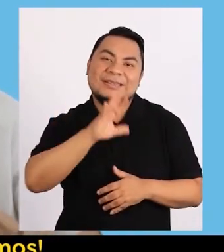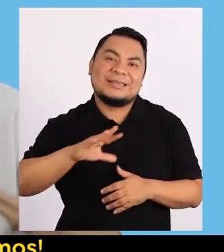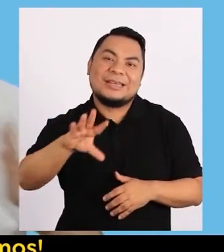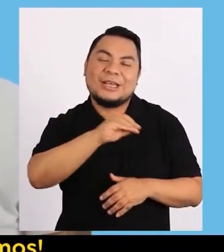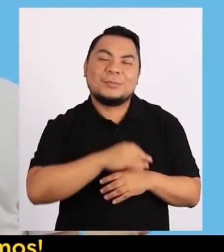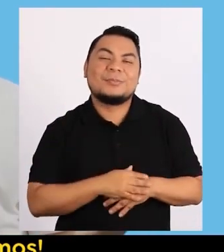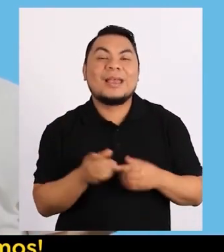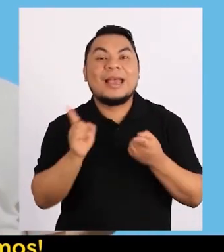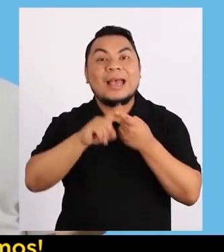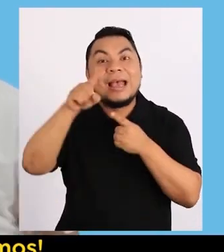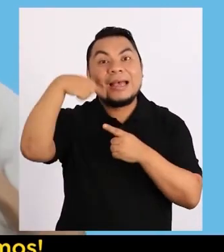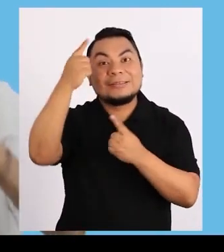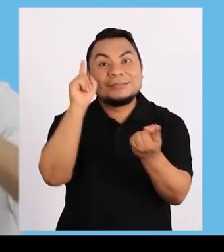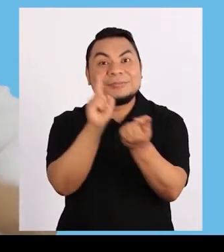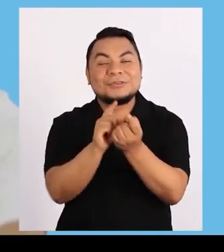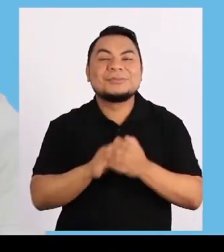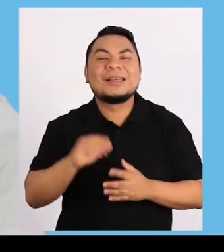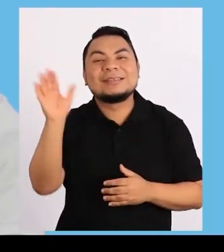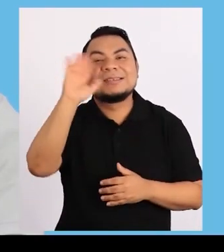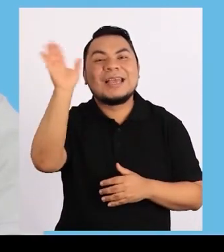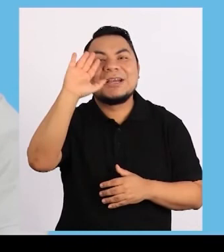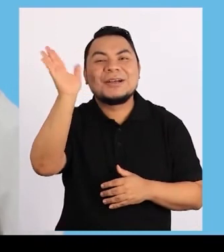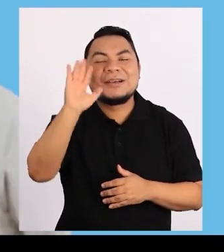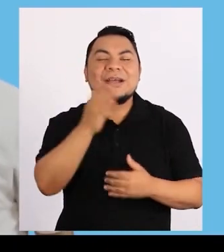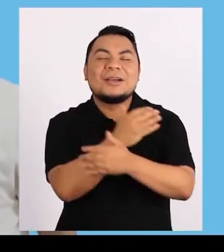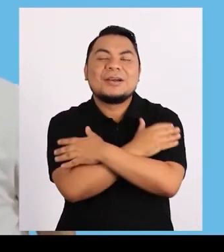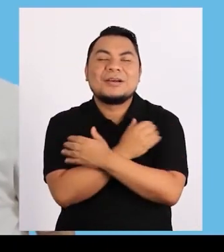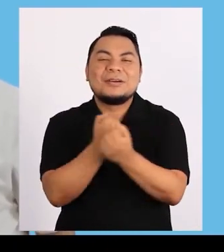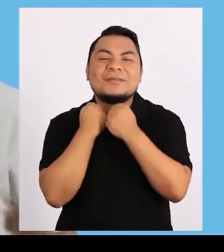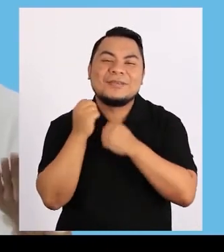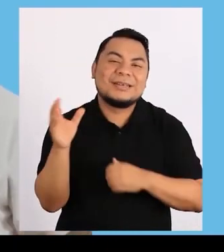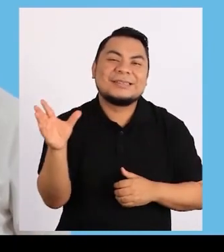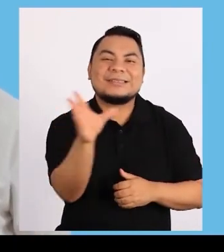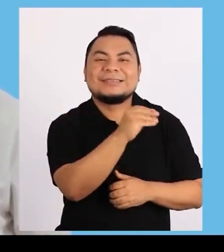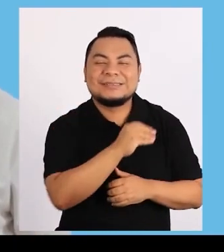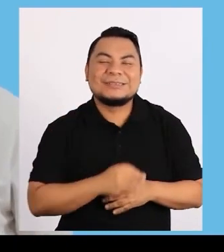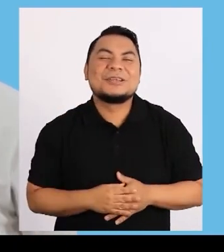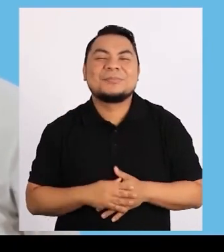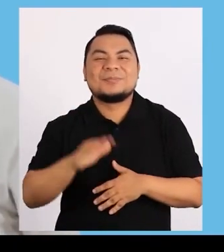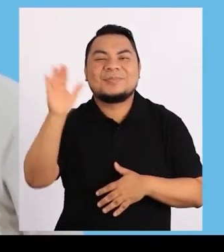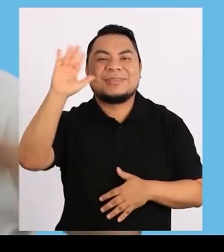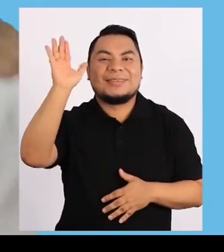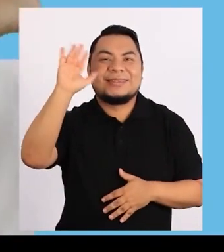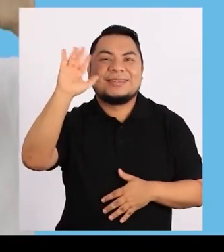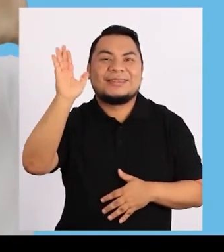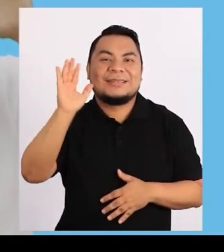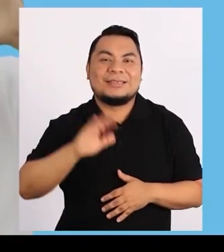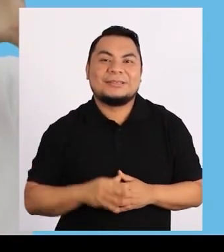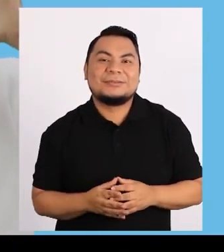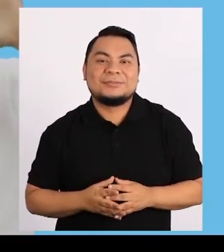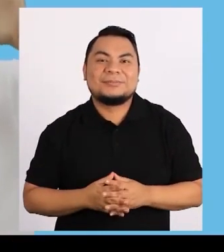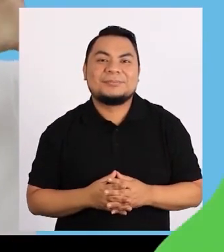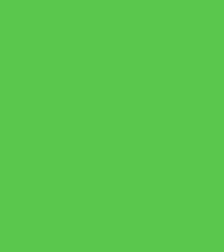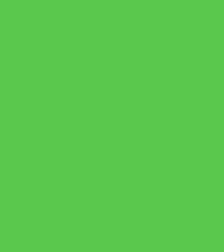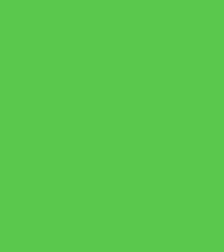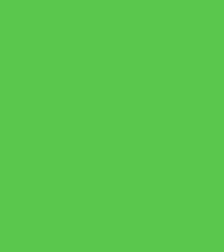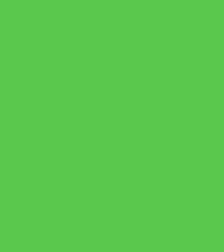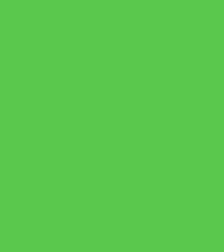yo nos despedimos. ¡Hasta la próxima! ¡Chao! Tupananchiscama,